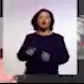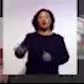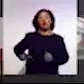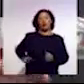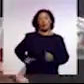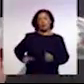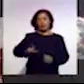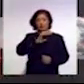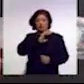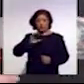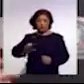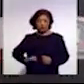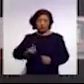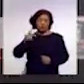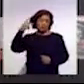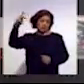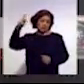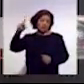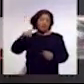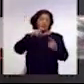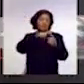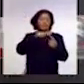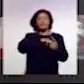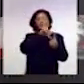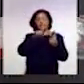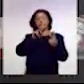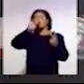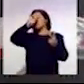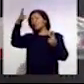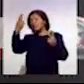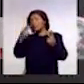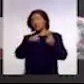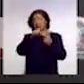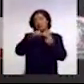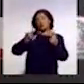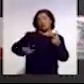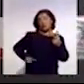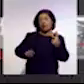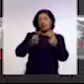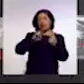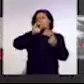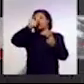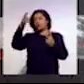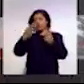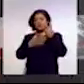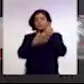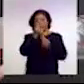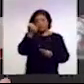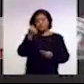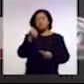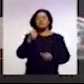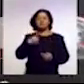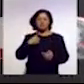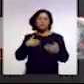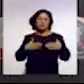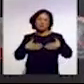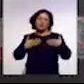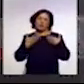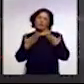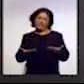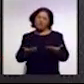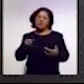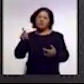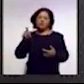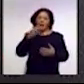china en la instancia que corresponda más la universidad respectiva y en sus tiempos desde luego confiamos en que tendrá que